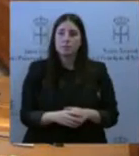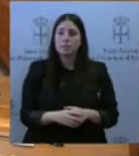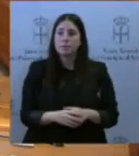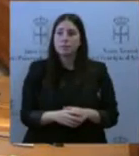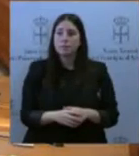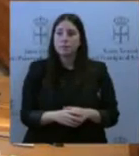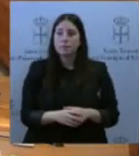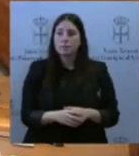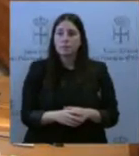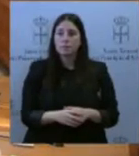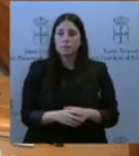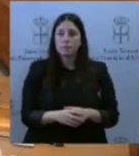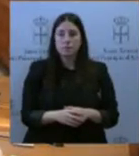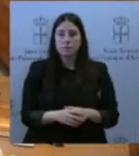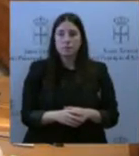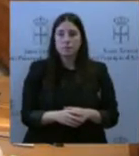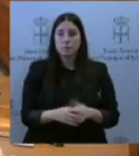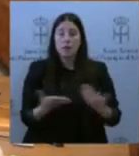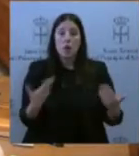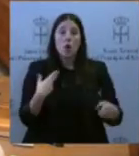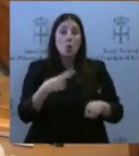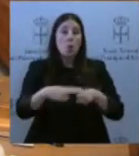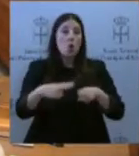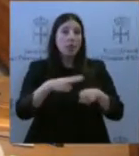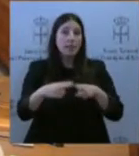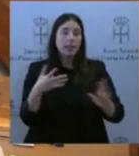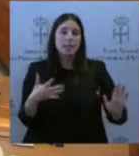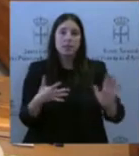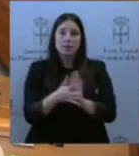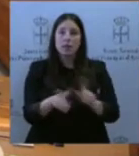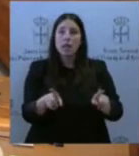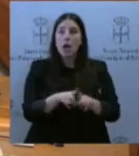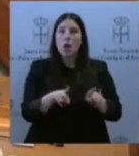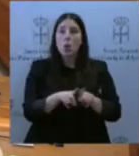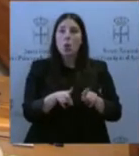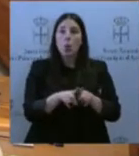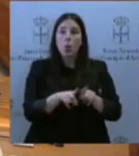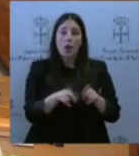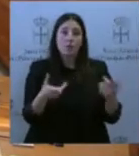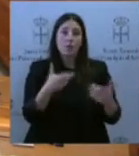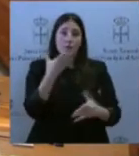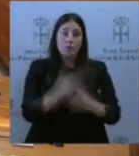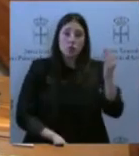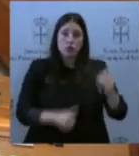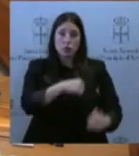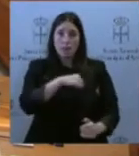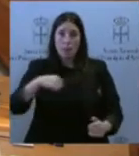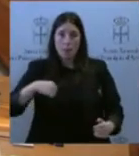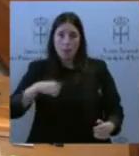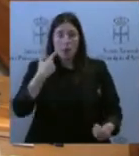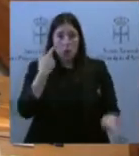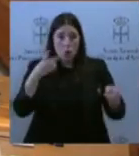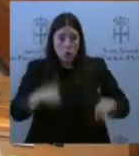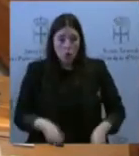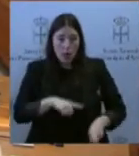La política consiste en reconocer los dolores individuales, no ocultarlos, y a partir de ahí encontrar la causa social y política, organizándose para